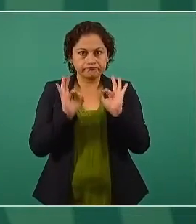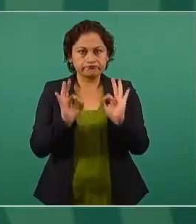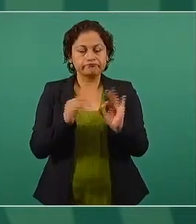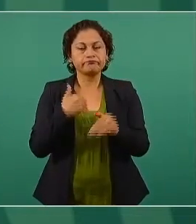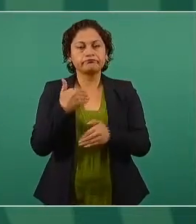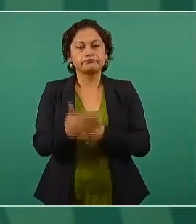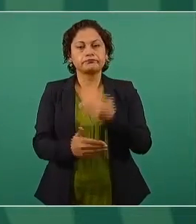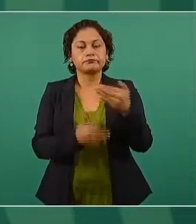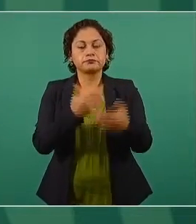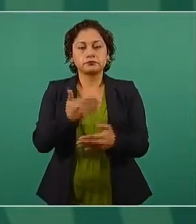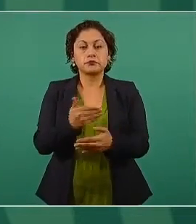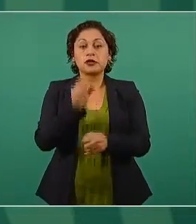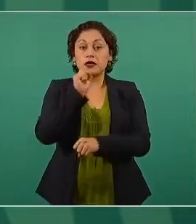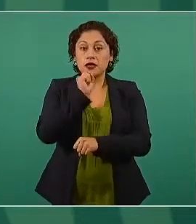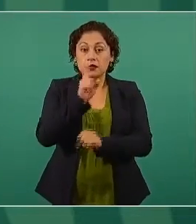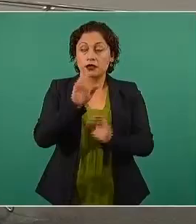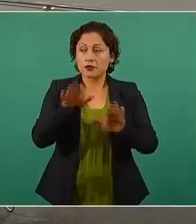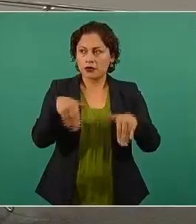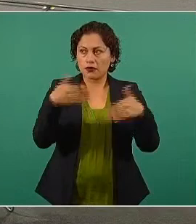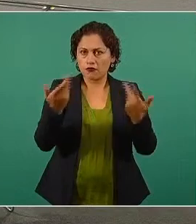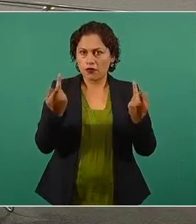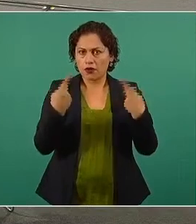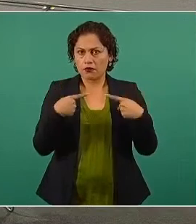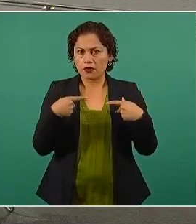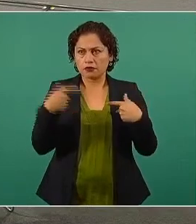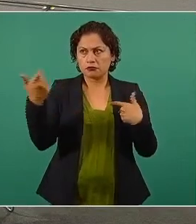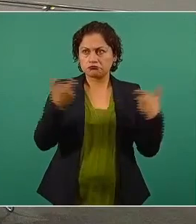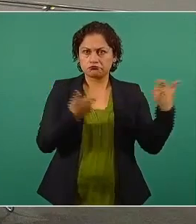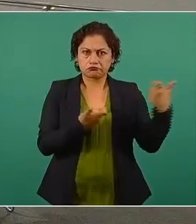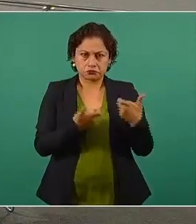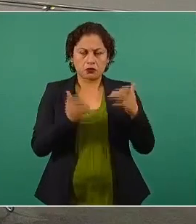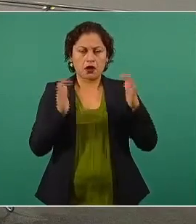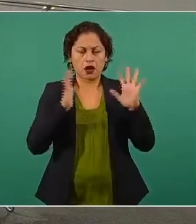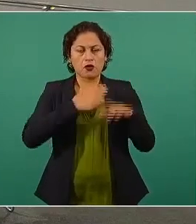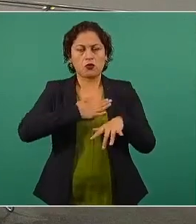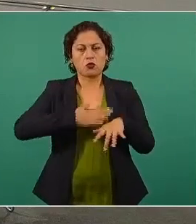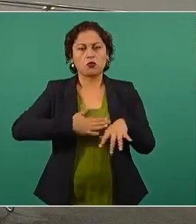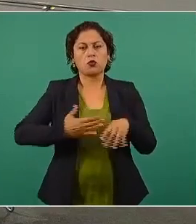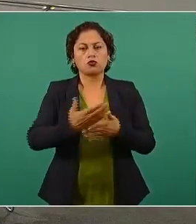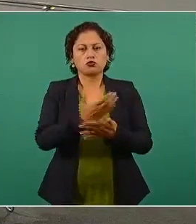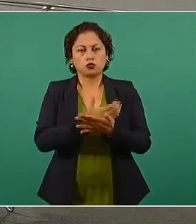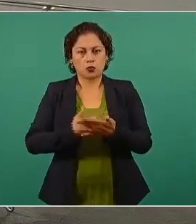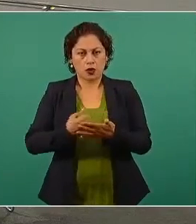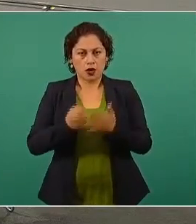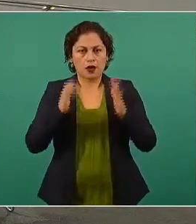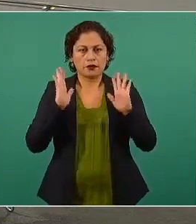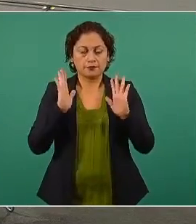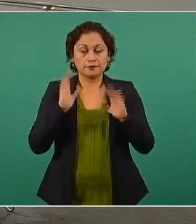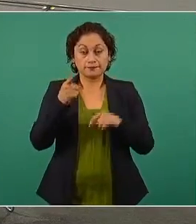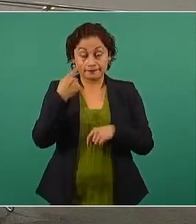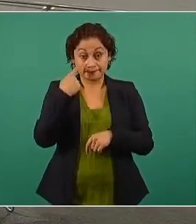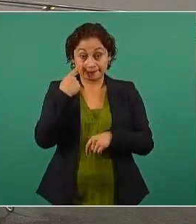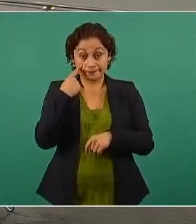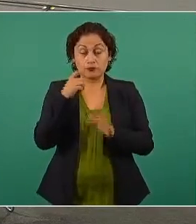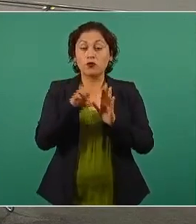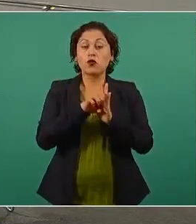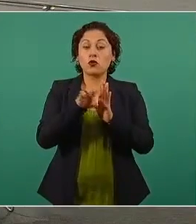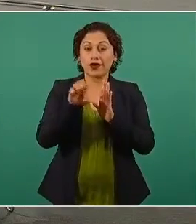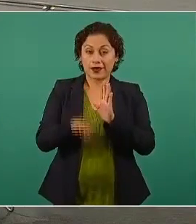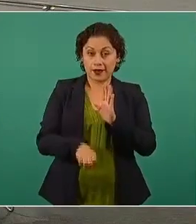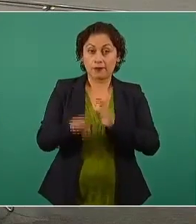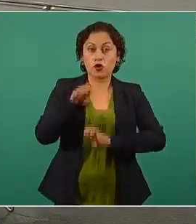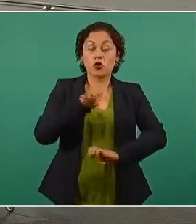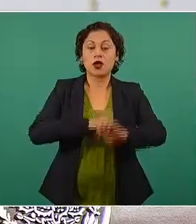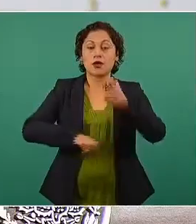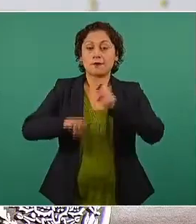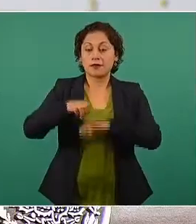saquen sus ganancias. En el caso de Mexicana